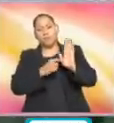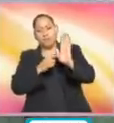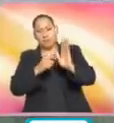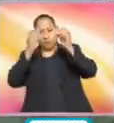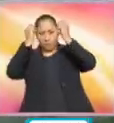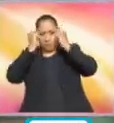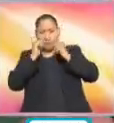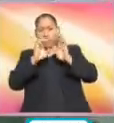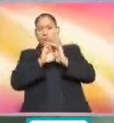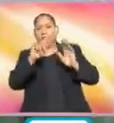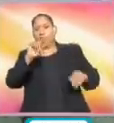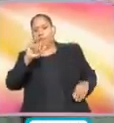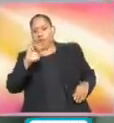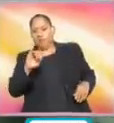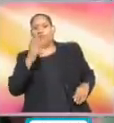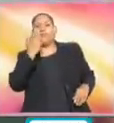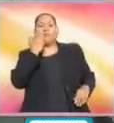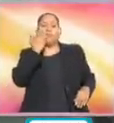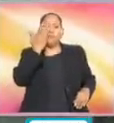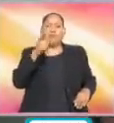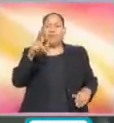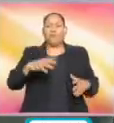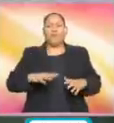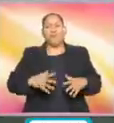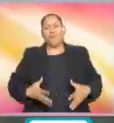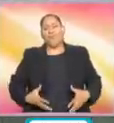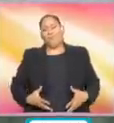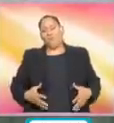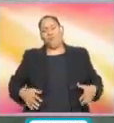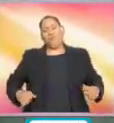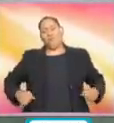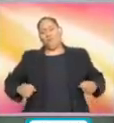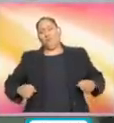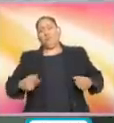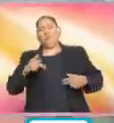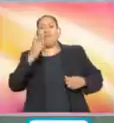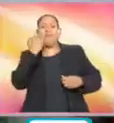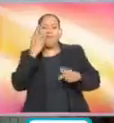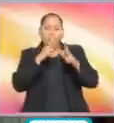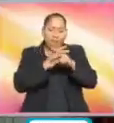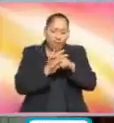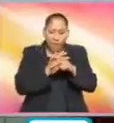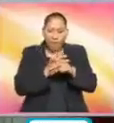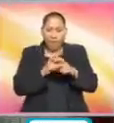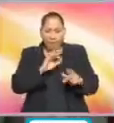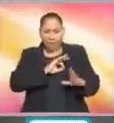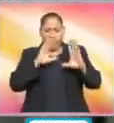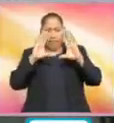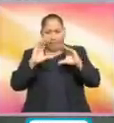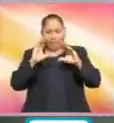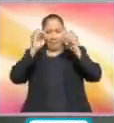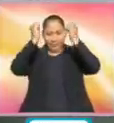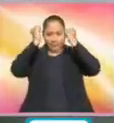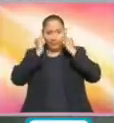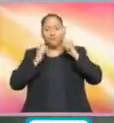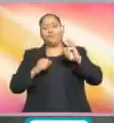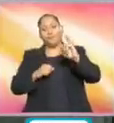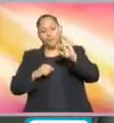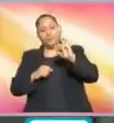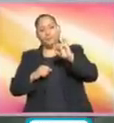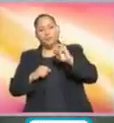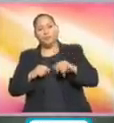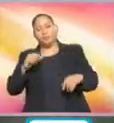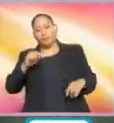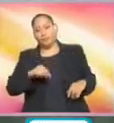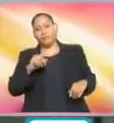por ejemplo, el tío Alberto, que quiere, está barrigón, está panzón, pero dice que quería ser luchador, pero sí le puede diseñar una máscara. Bueno, claro,